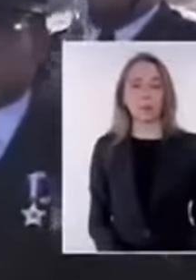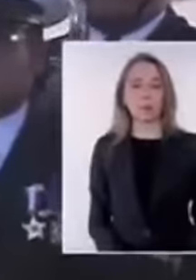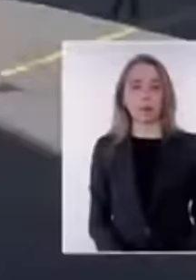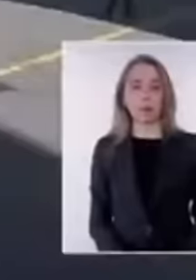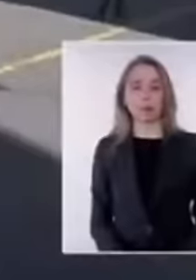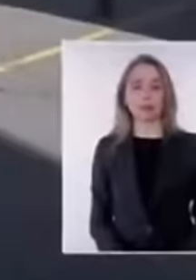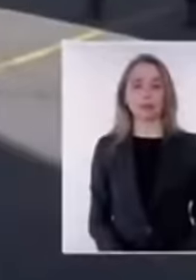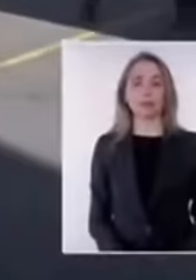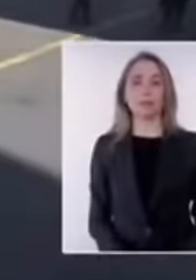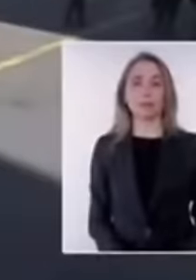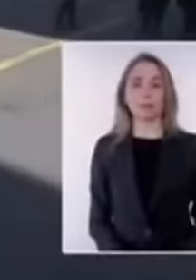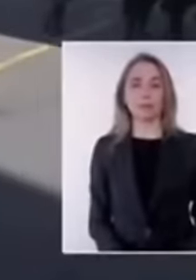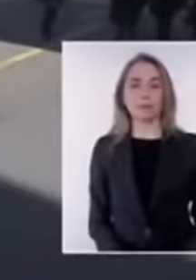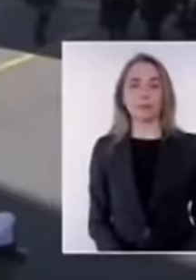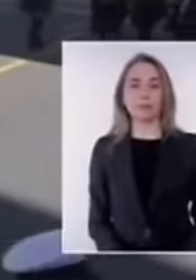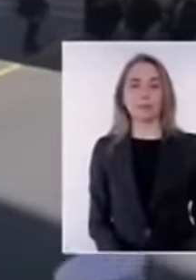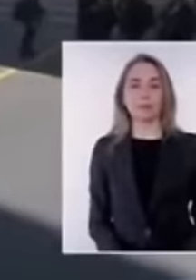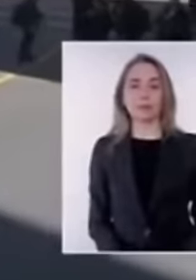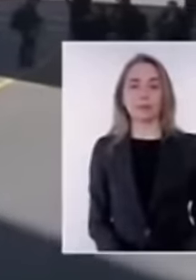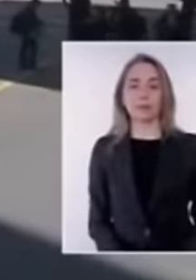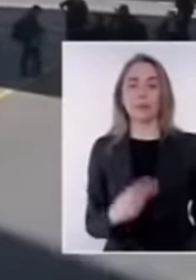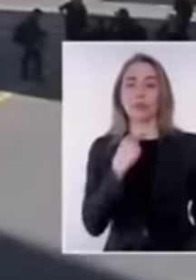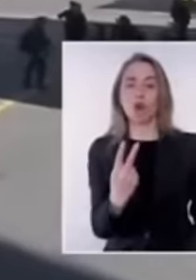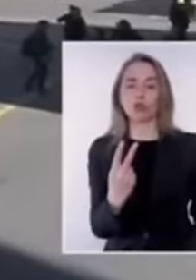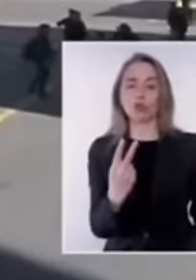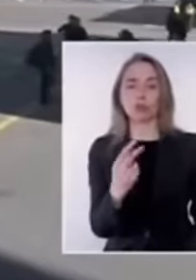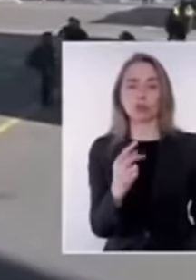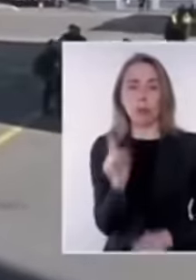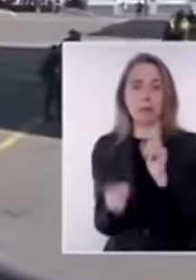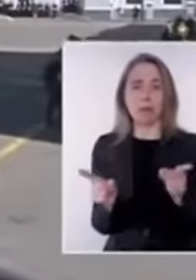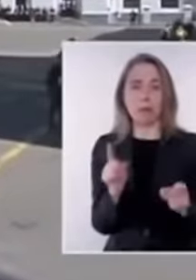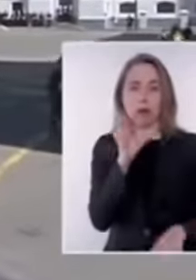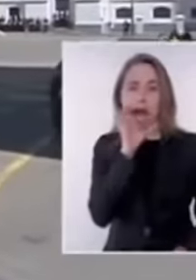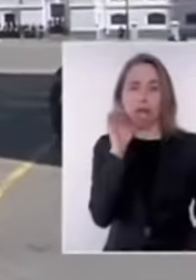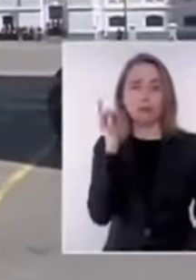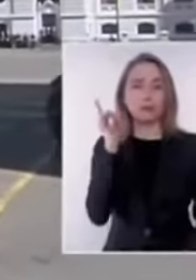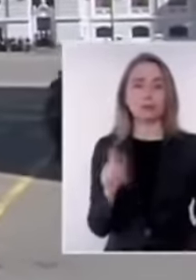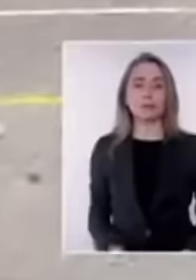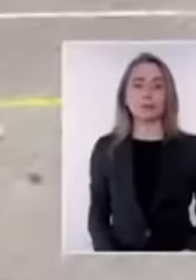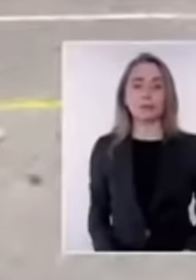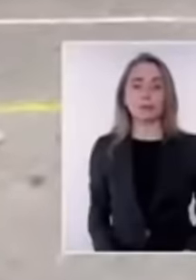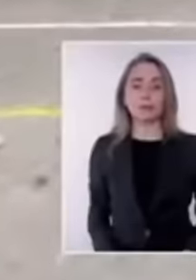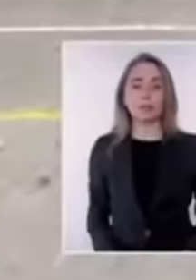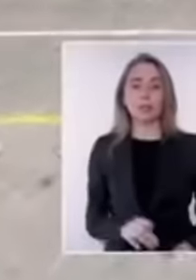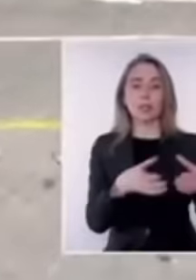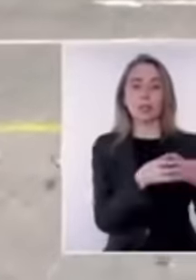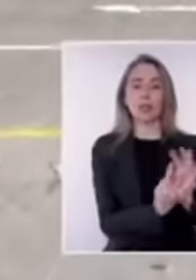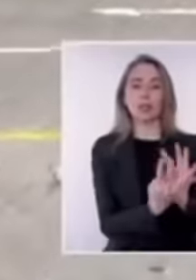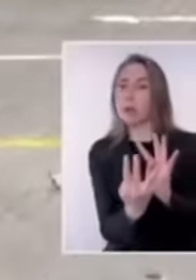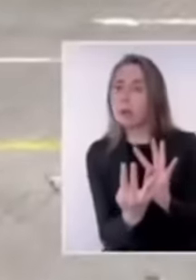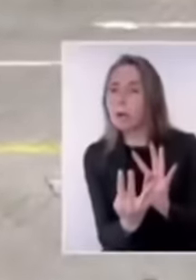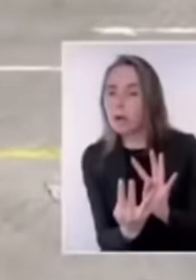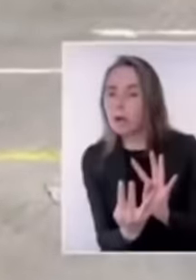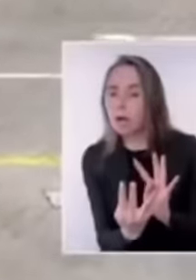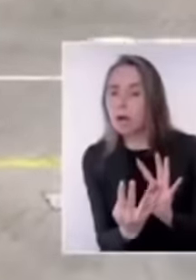Bueno, ahora que digo que son... ¿Vieron? Todo me anda mal. Todo mal. Digo, la banda me anda bien. Terminan de tocar. ¿Es